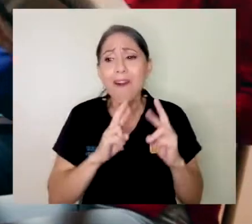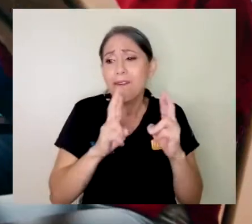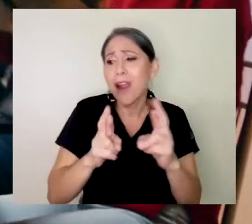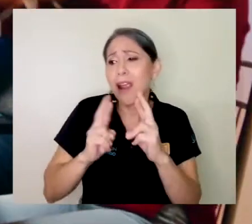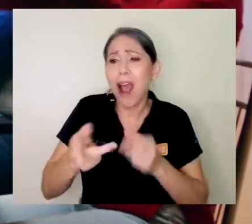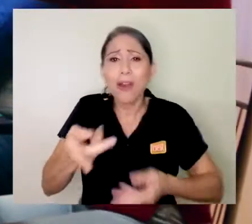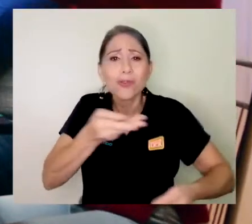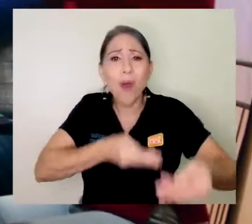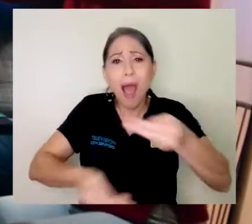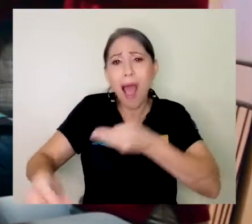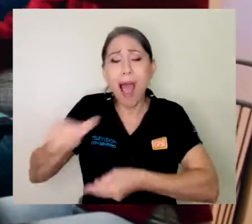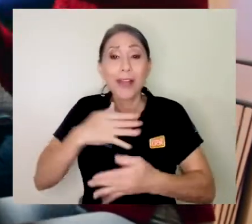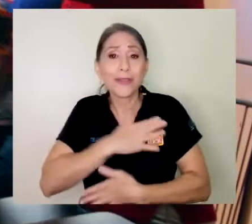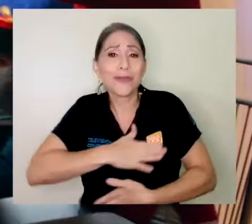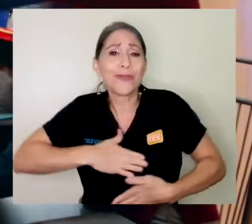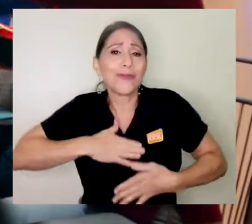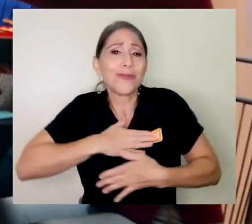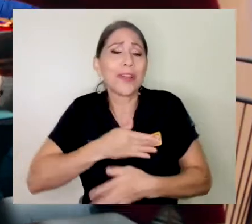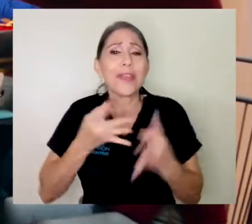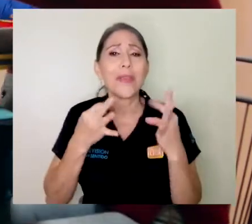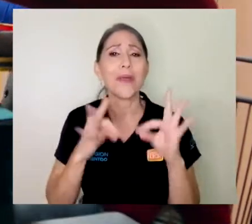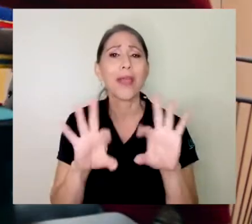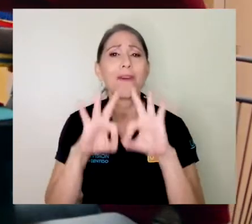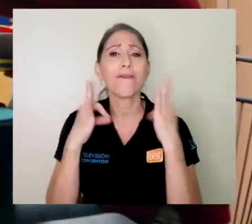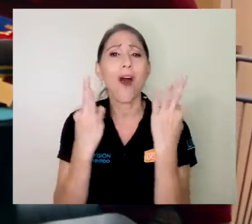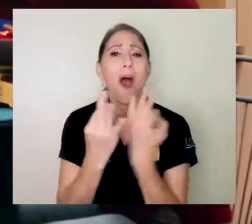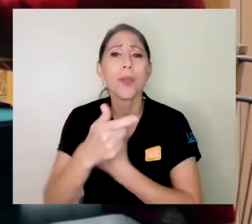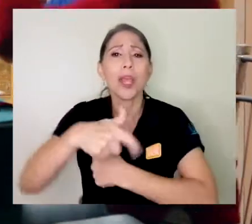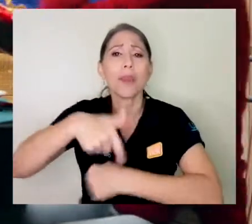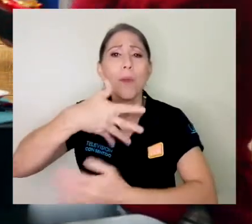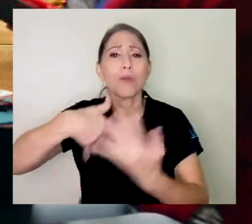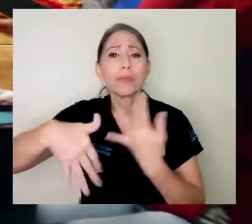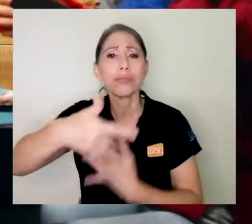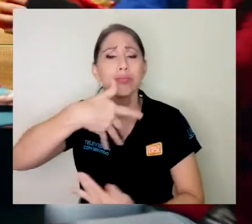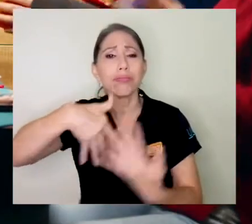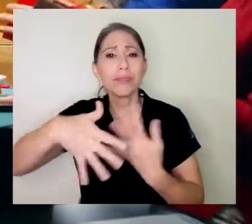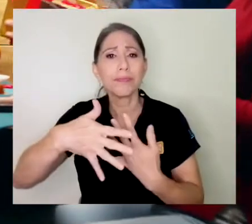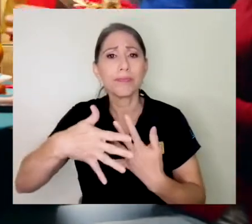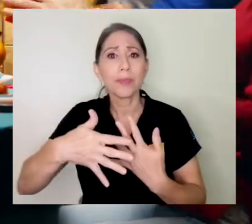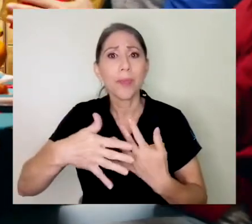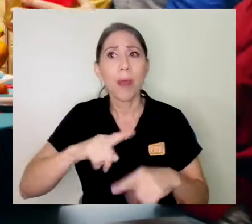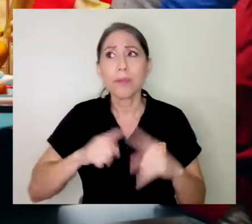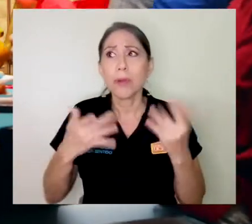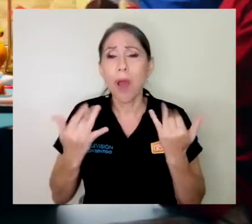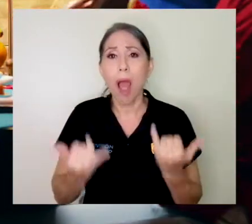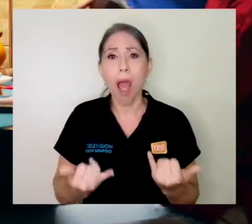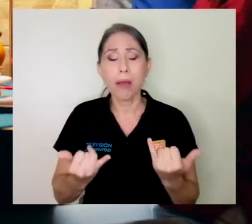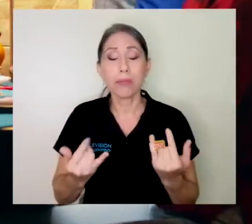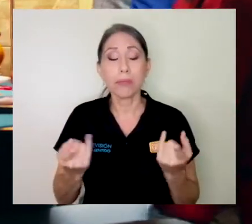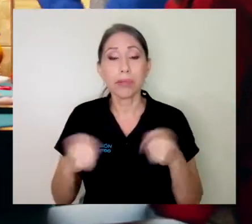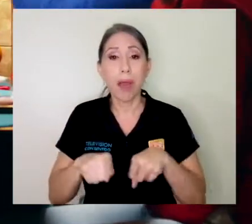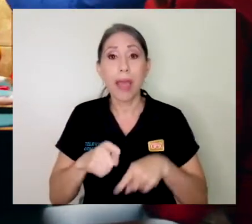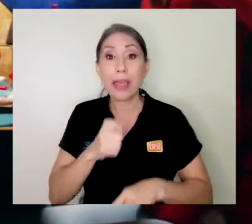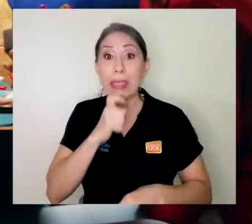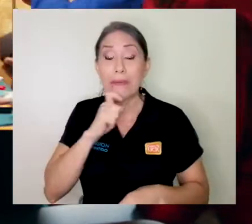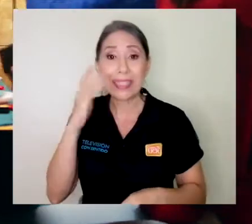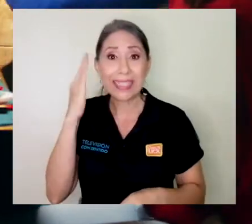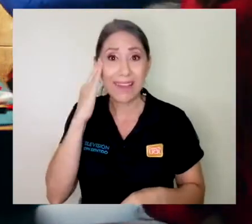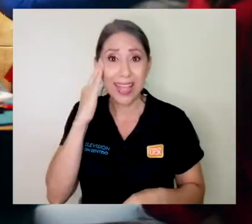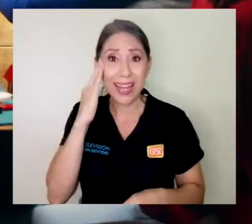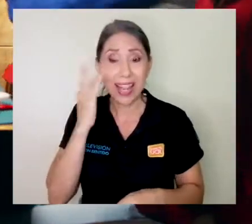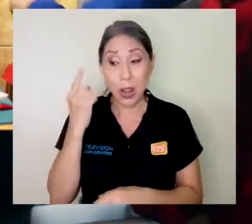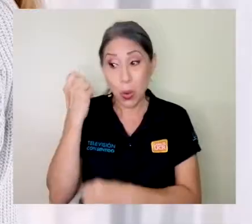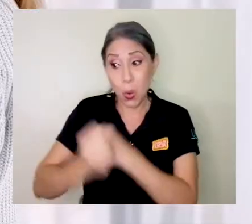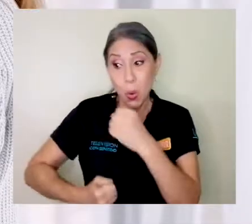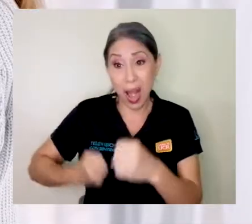entonces se disfruta y se trata de pasar un tiempo en familia. Y de pronto qué difícil saber que después de un año